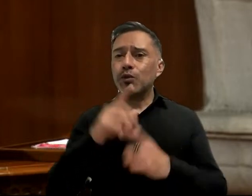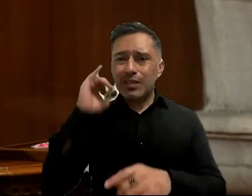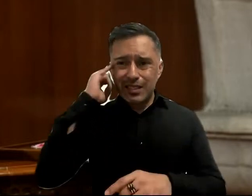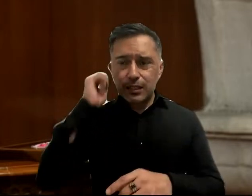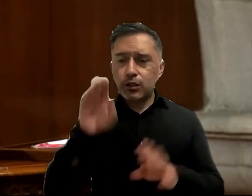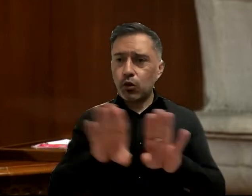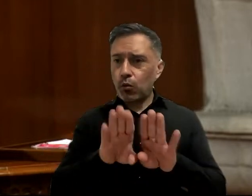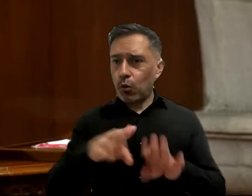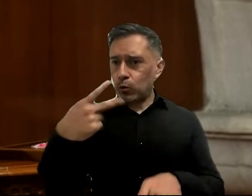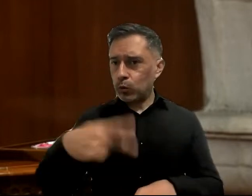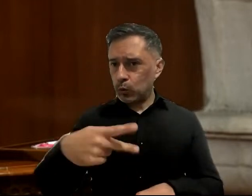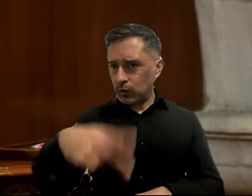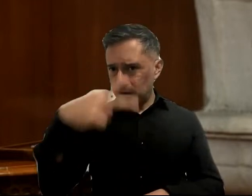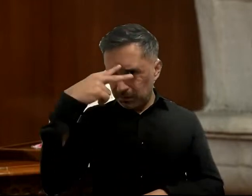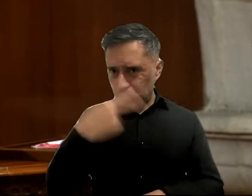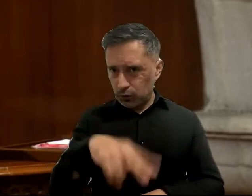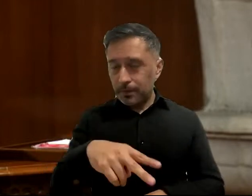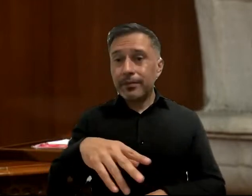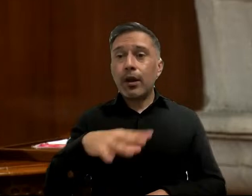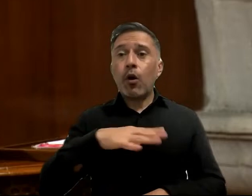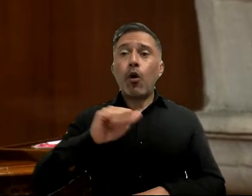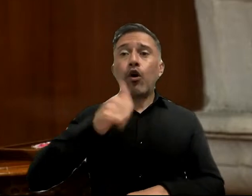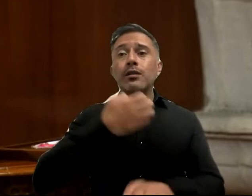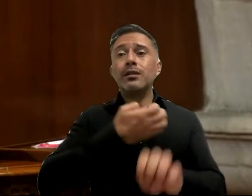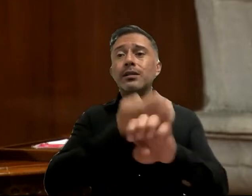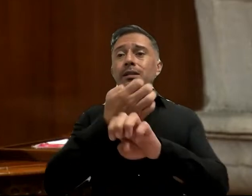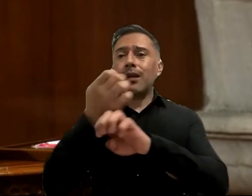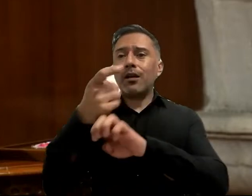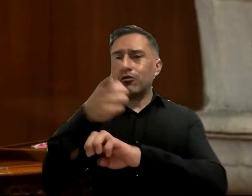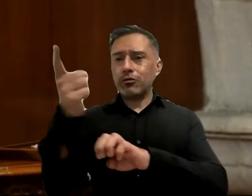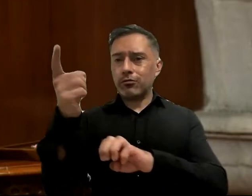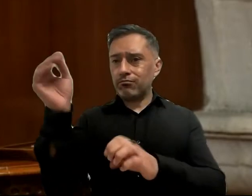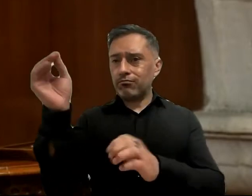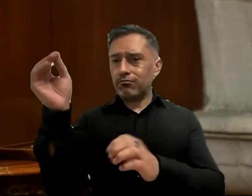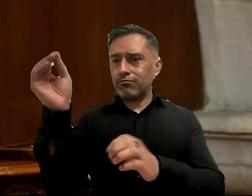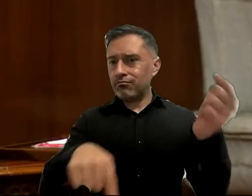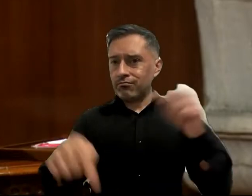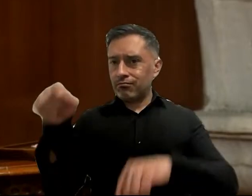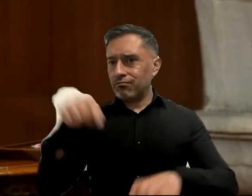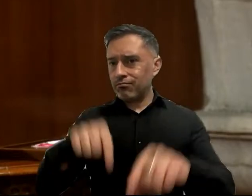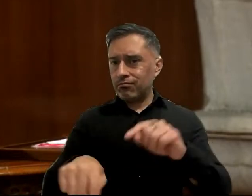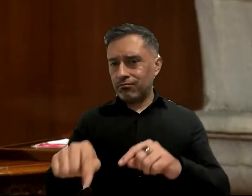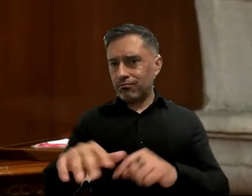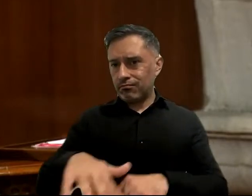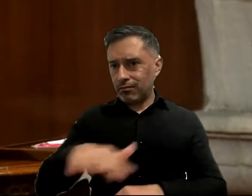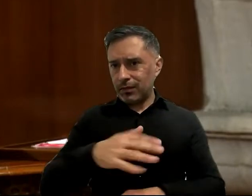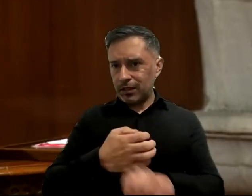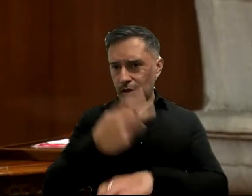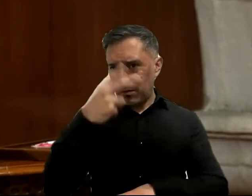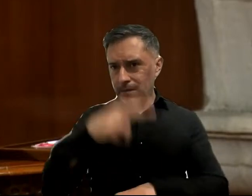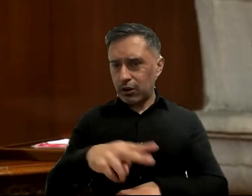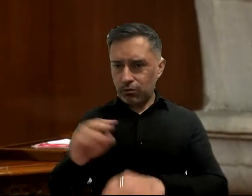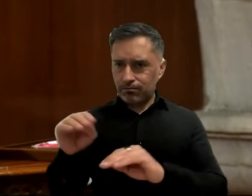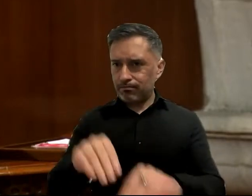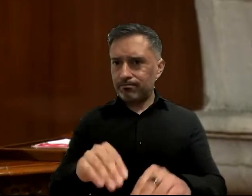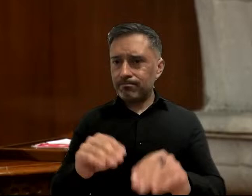nacional procedentes de otras entidades federativas que se han establecido en los